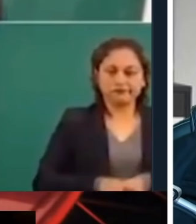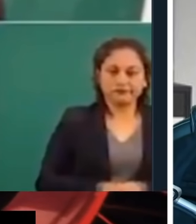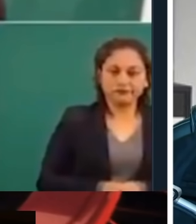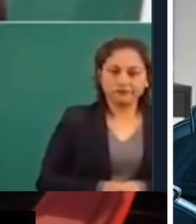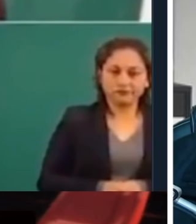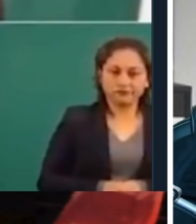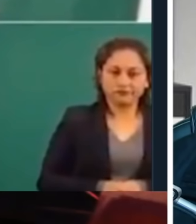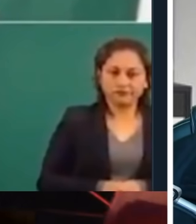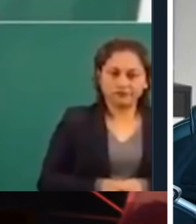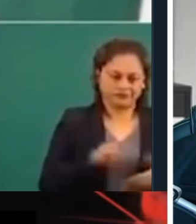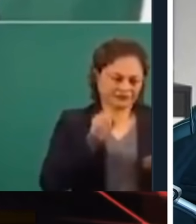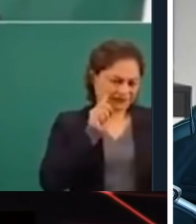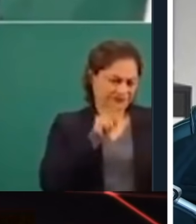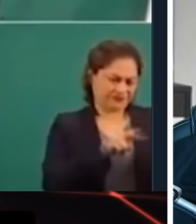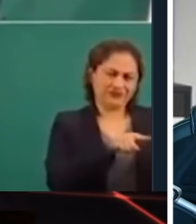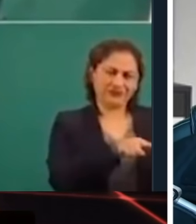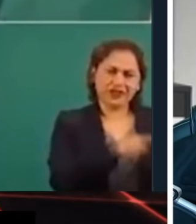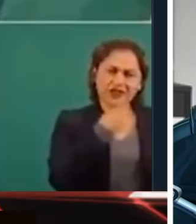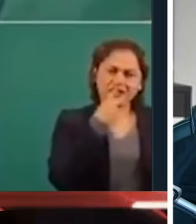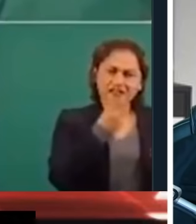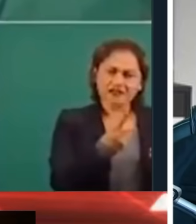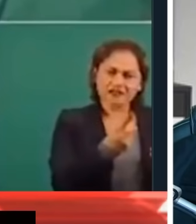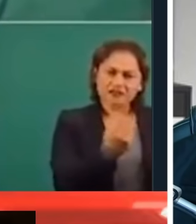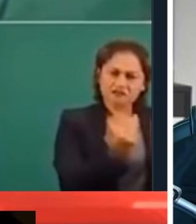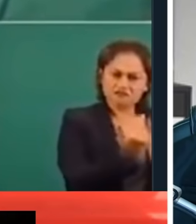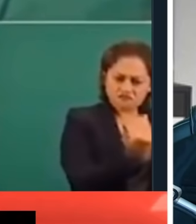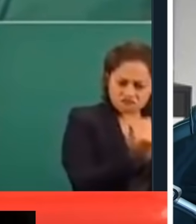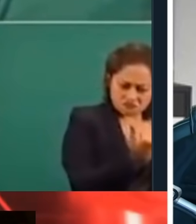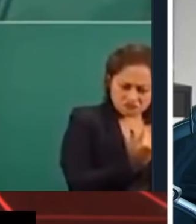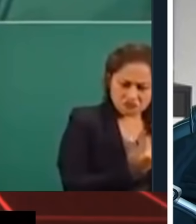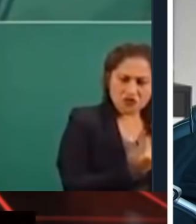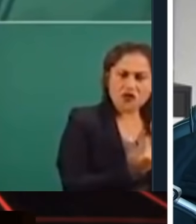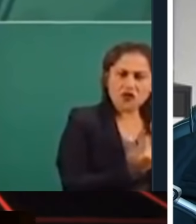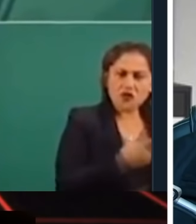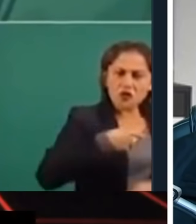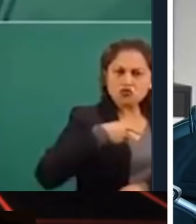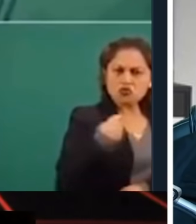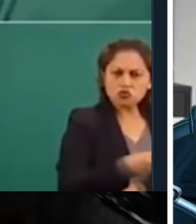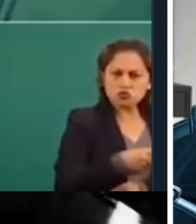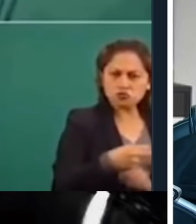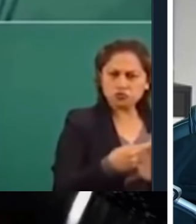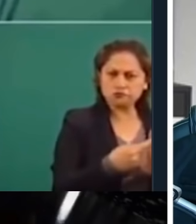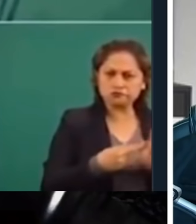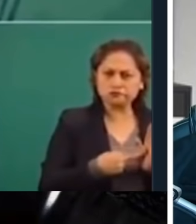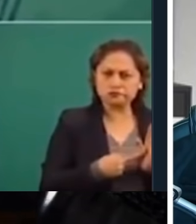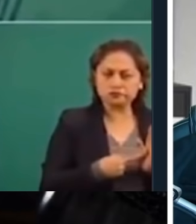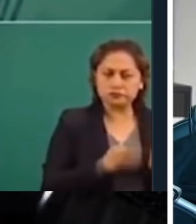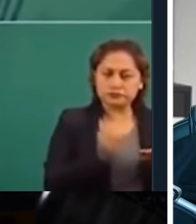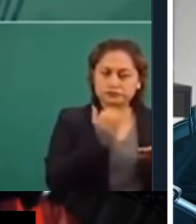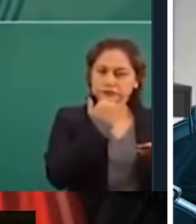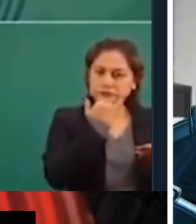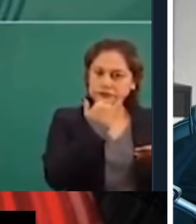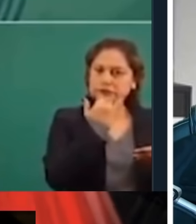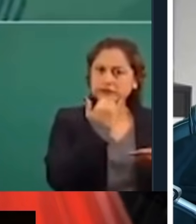de las redes sociales de esta libre expresión que hoy esta portada por twitter y por